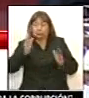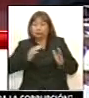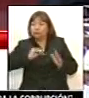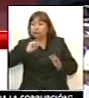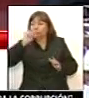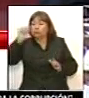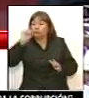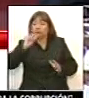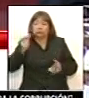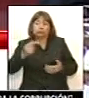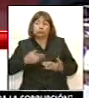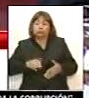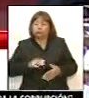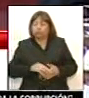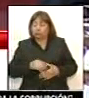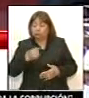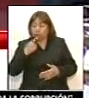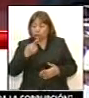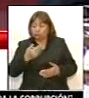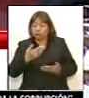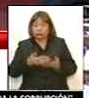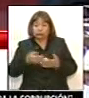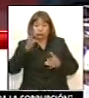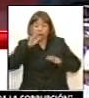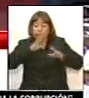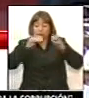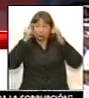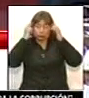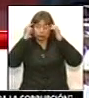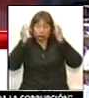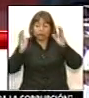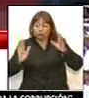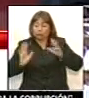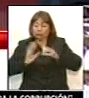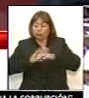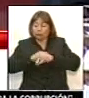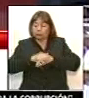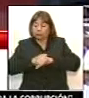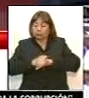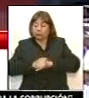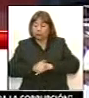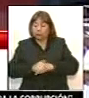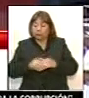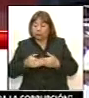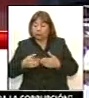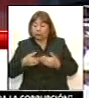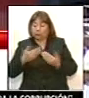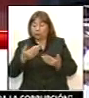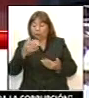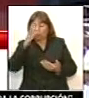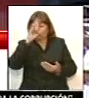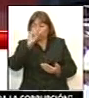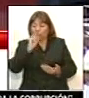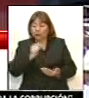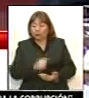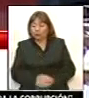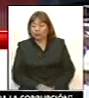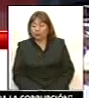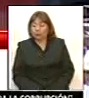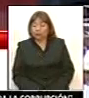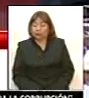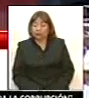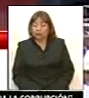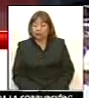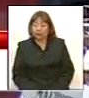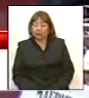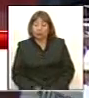esas situaciones. En eso, ese es el tipo de preocupaciones que tenemos que cubrir. Entonces, yo apoyo al canciller y a su equipo que está aquí presente,